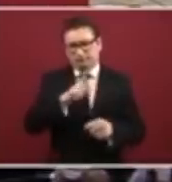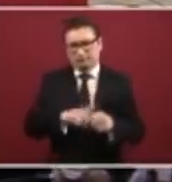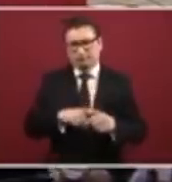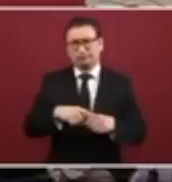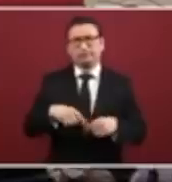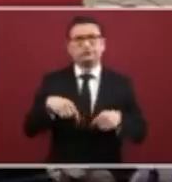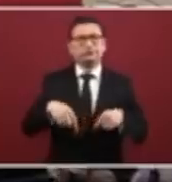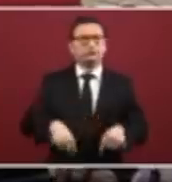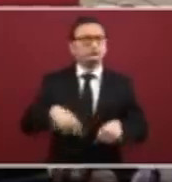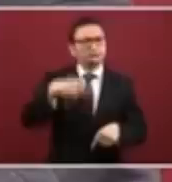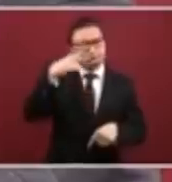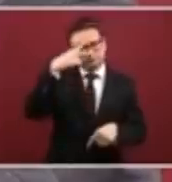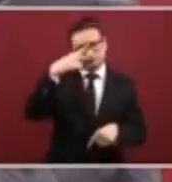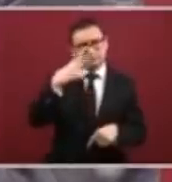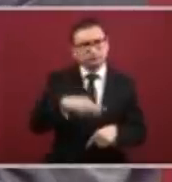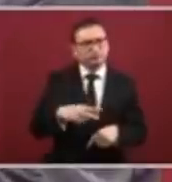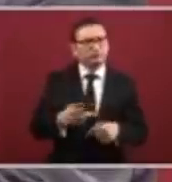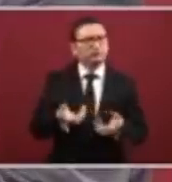México tiene que actuar,